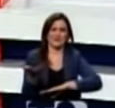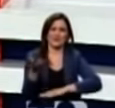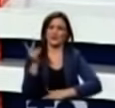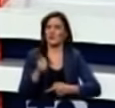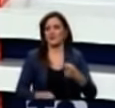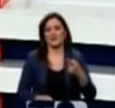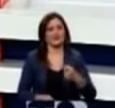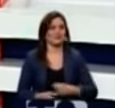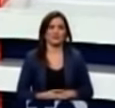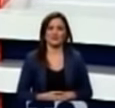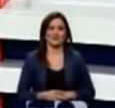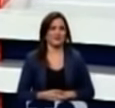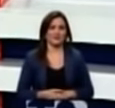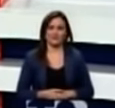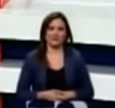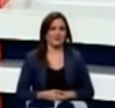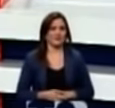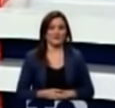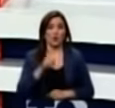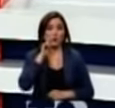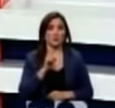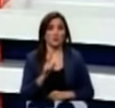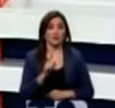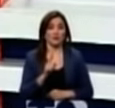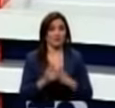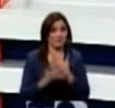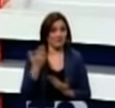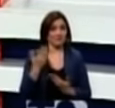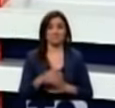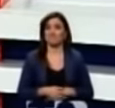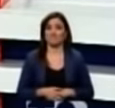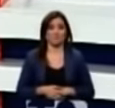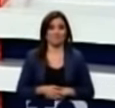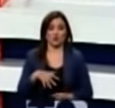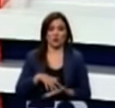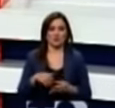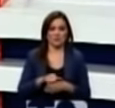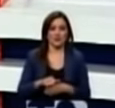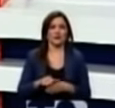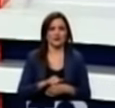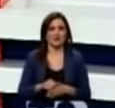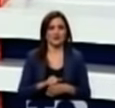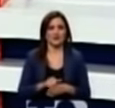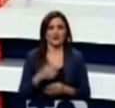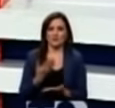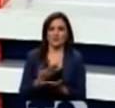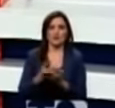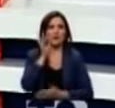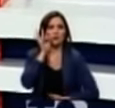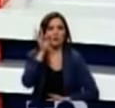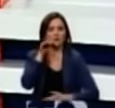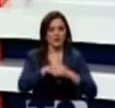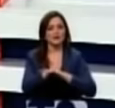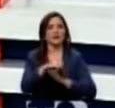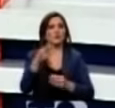no pueden suceder. Sobre todo porque no es una prueba que digamos demasiado sencilla. Los chicos se han preparado y están a la espera. Ellos son los que están exigiendo dar la prueba para el